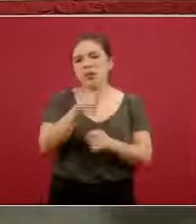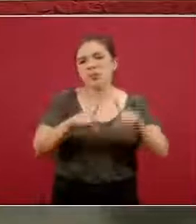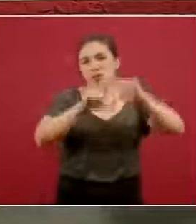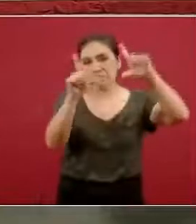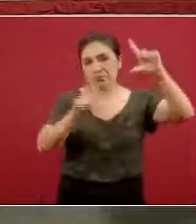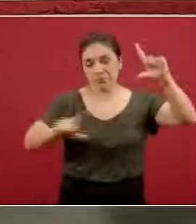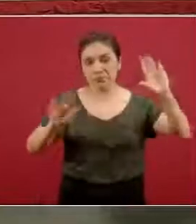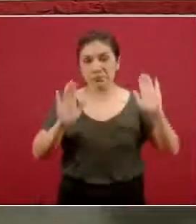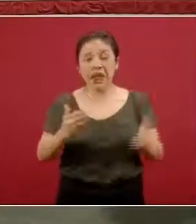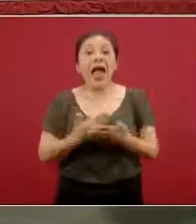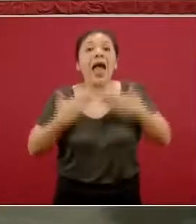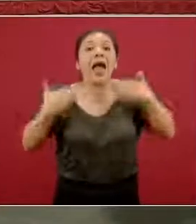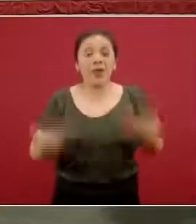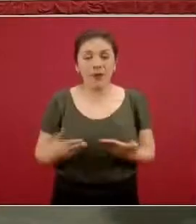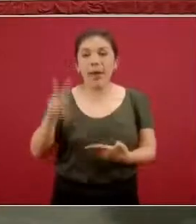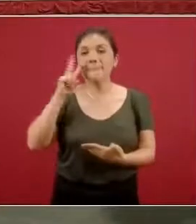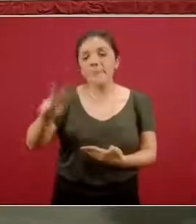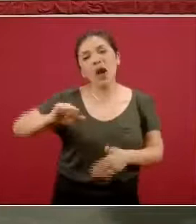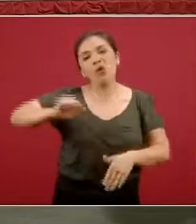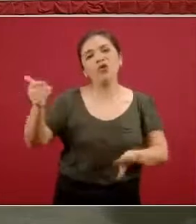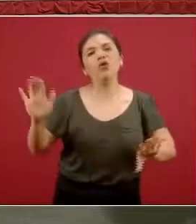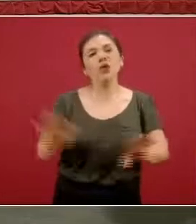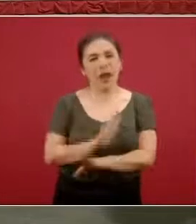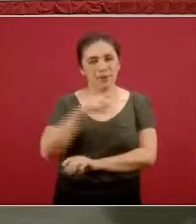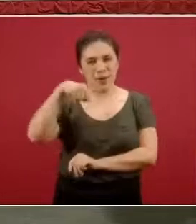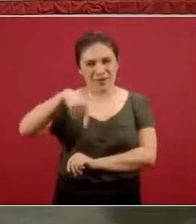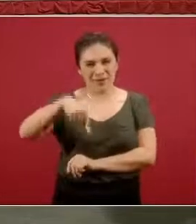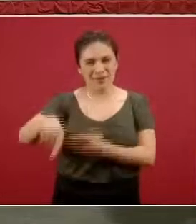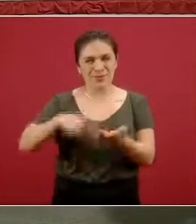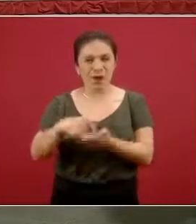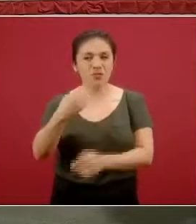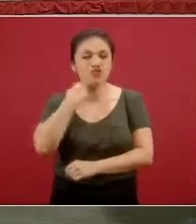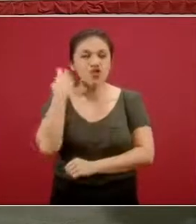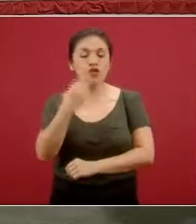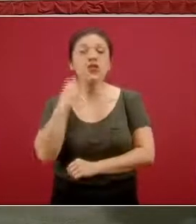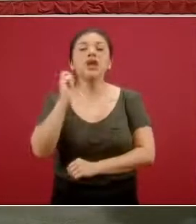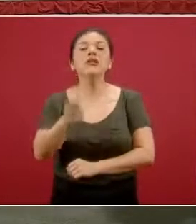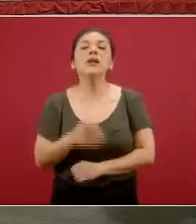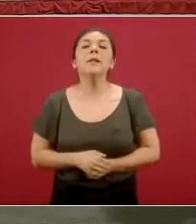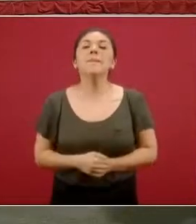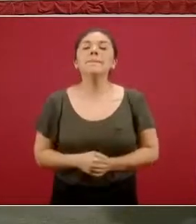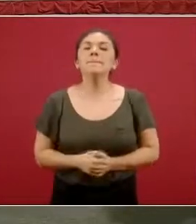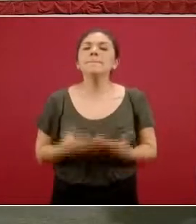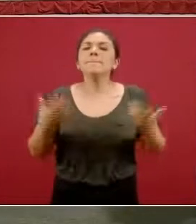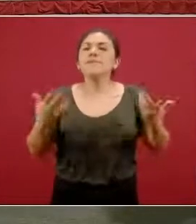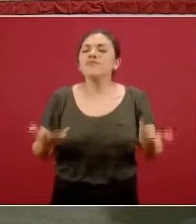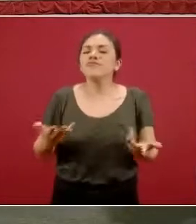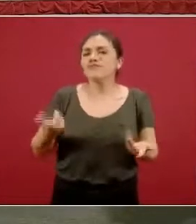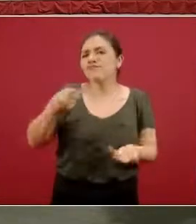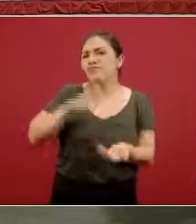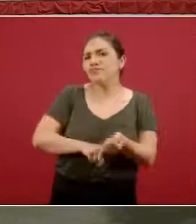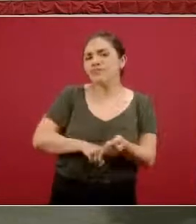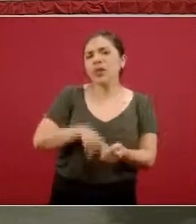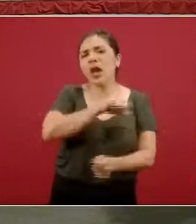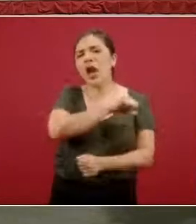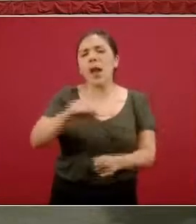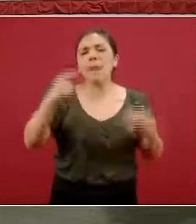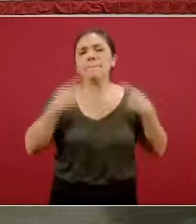Vamos a pasar entonces ahora a actualizar en la conferencia la afectación que se ha tenido en función